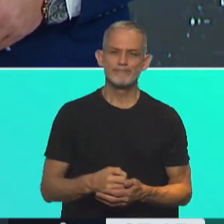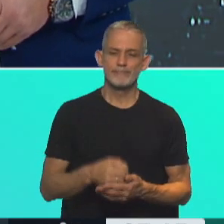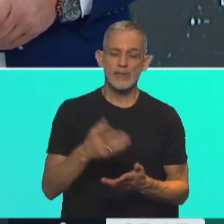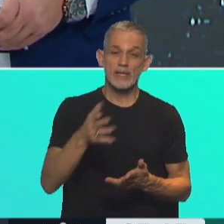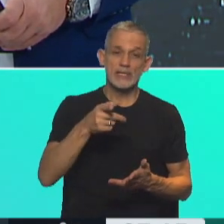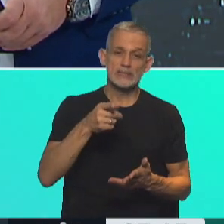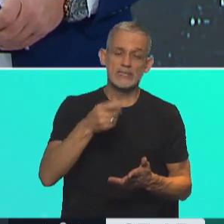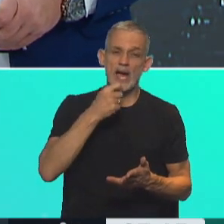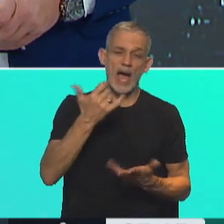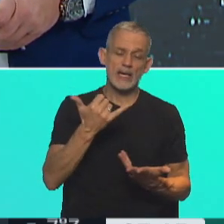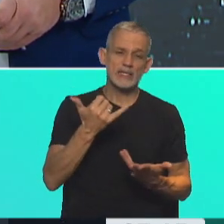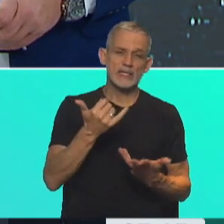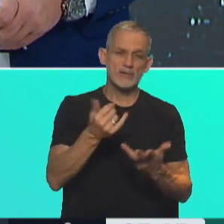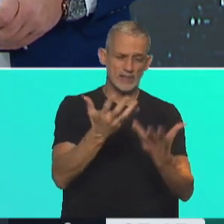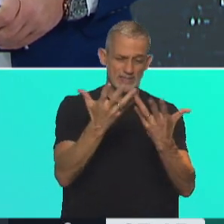se seca